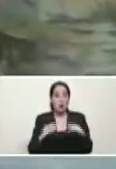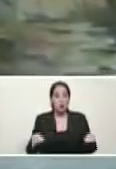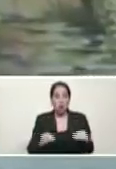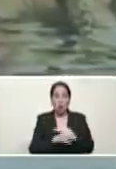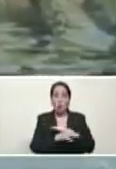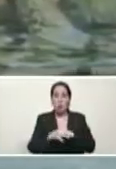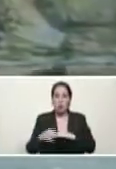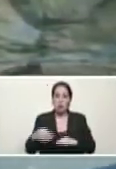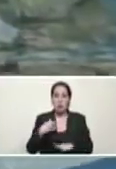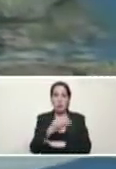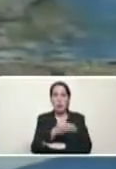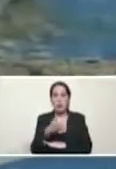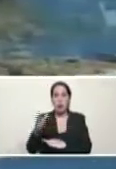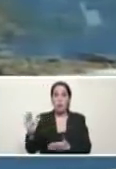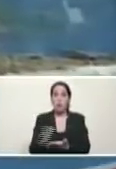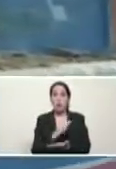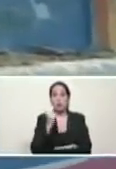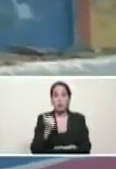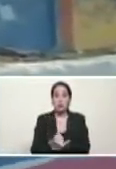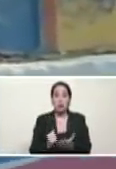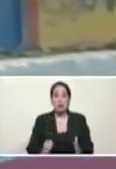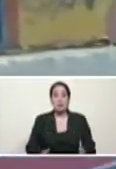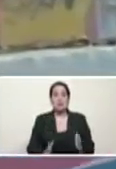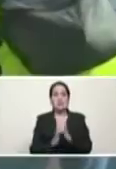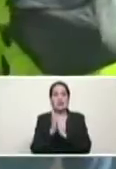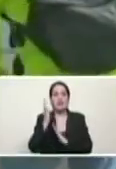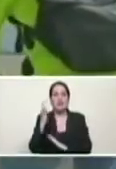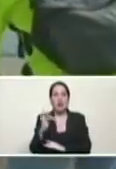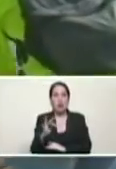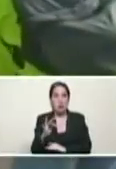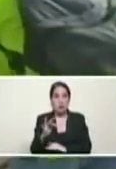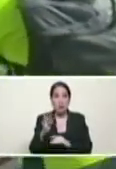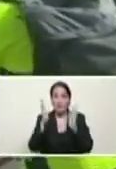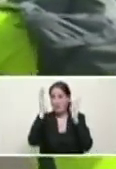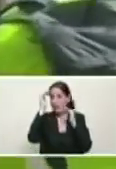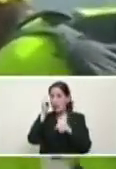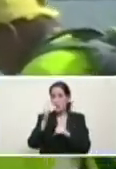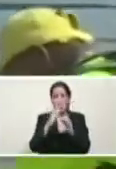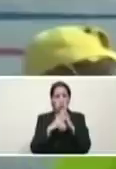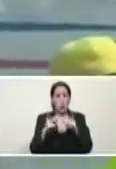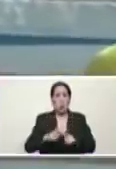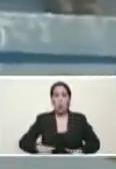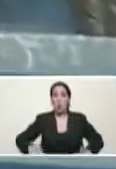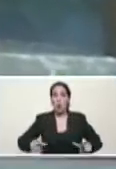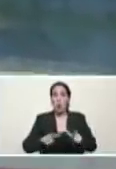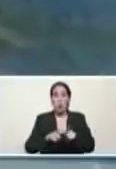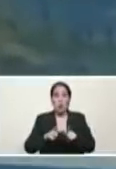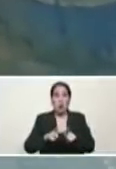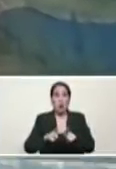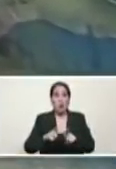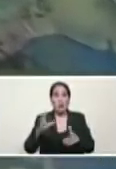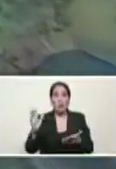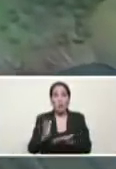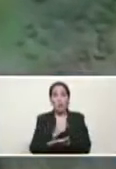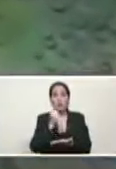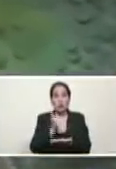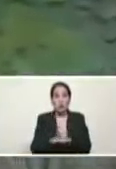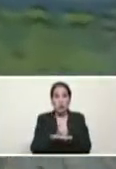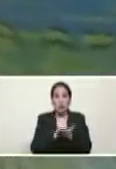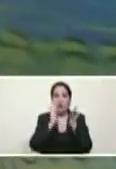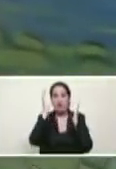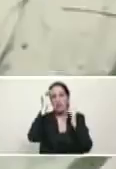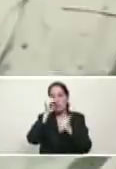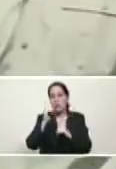municipios, Puerto Ordaz y San Félix se han atendido, recuperando todos los espacios de las avenidas de Puerto Ordaz y atendiendo